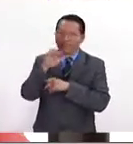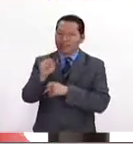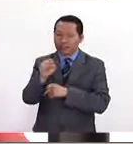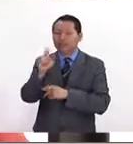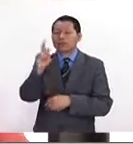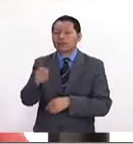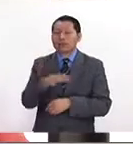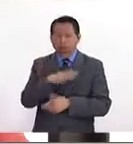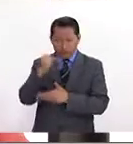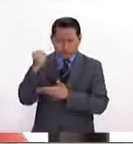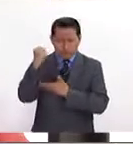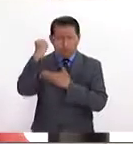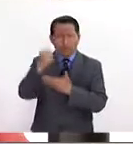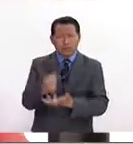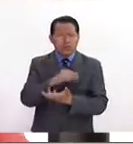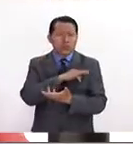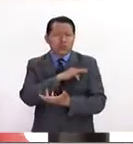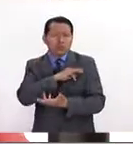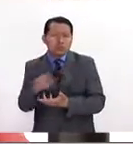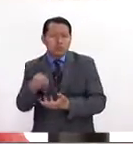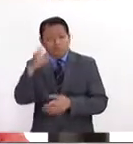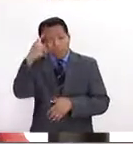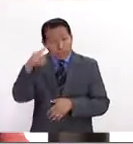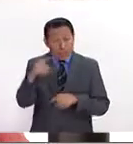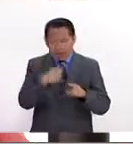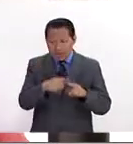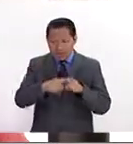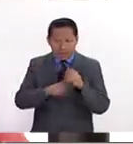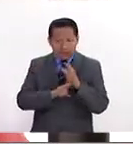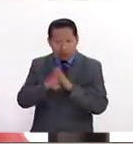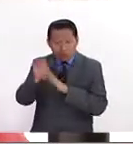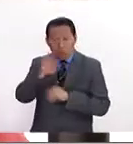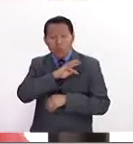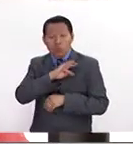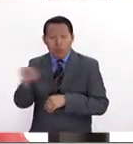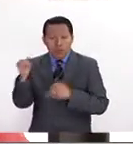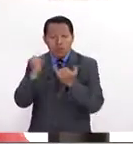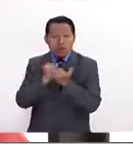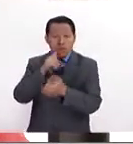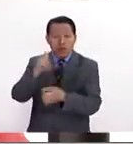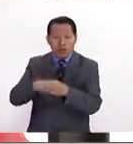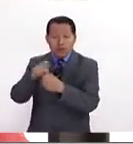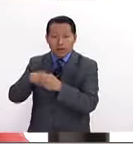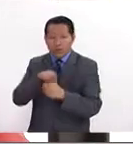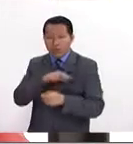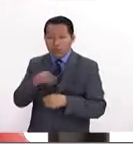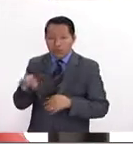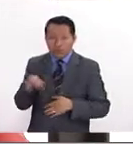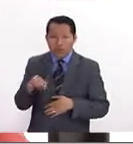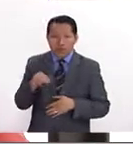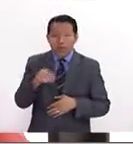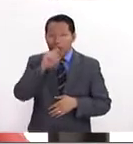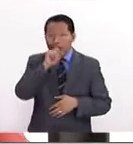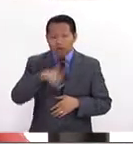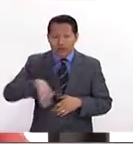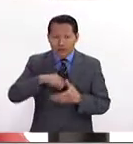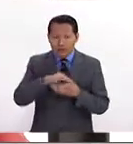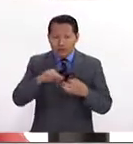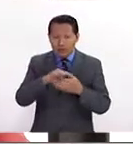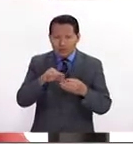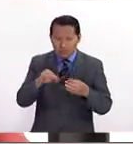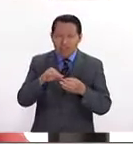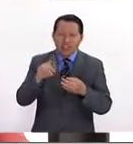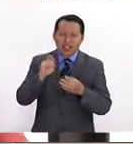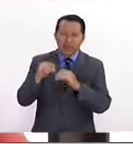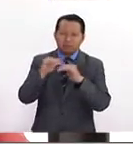ha invertido recursos para que las otras economías puedan insertarse en esta dinámica. Como lo había mencionado, es horizontal